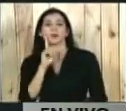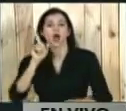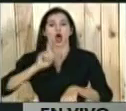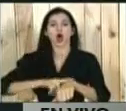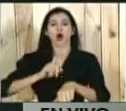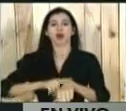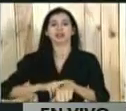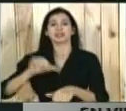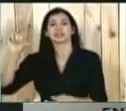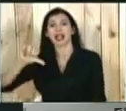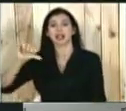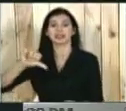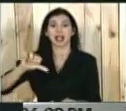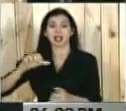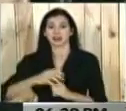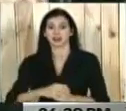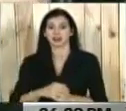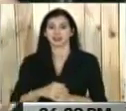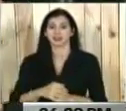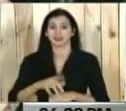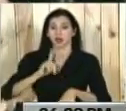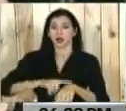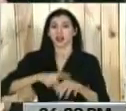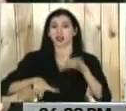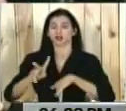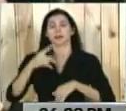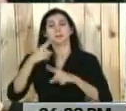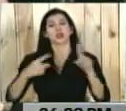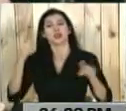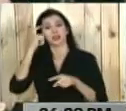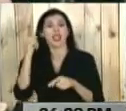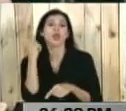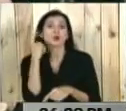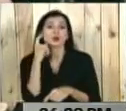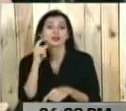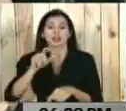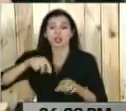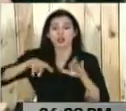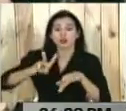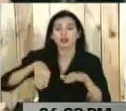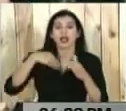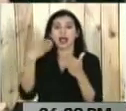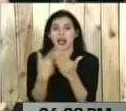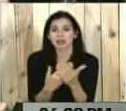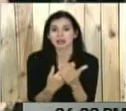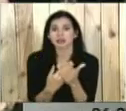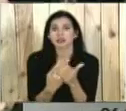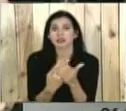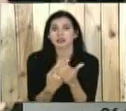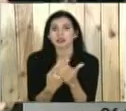la Salsa. Están invitados a las 12 del mediodía a sintonizarlo. De 12 del mediodía a 2 de la